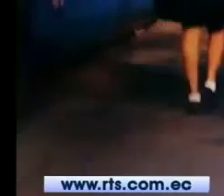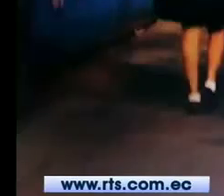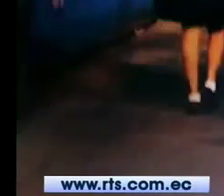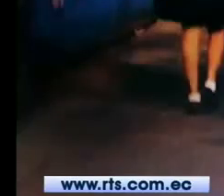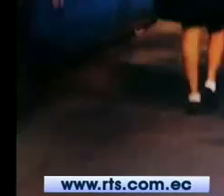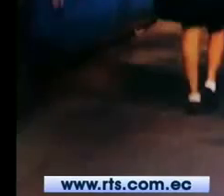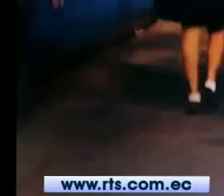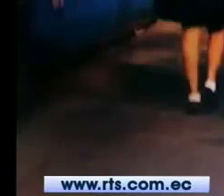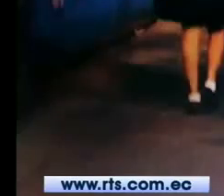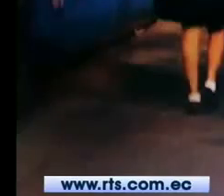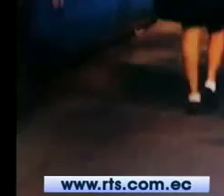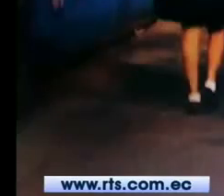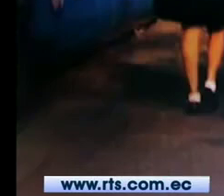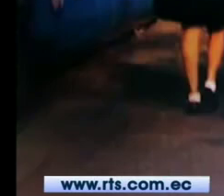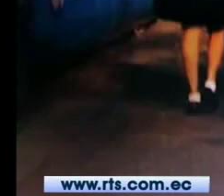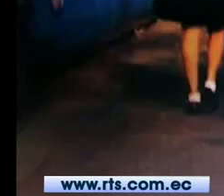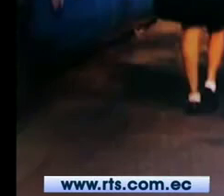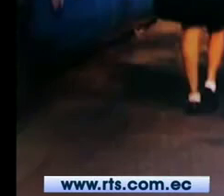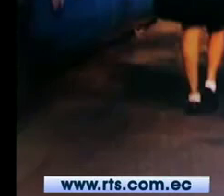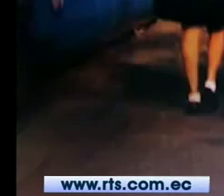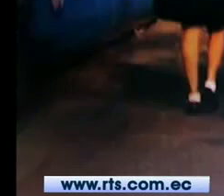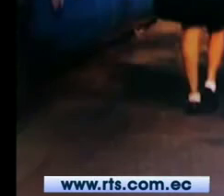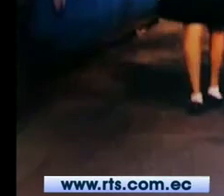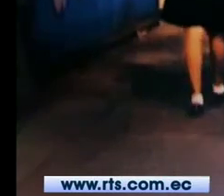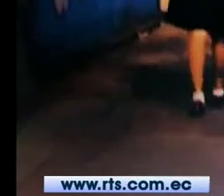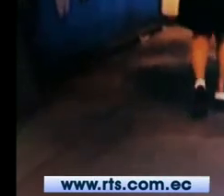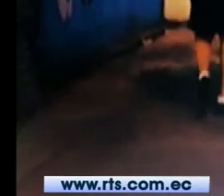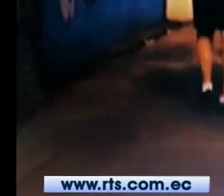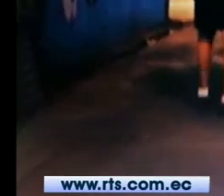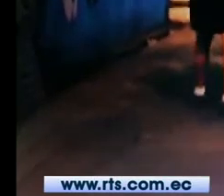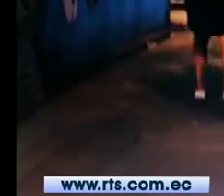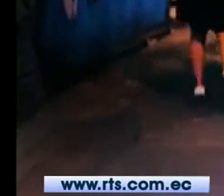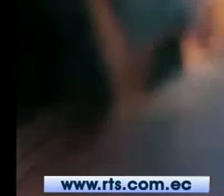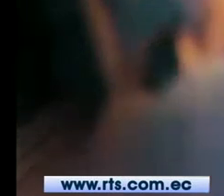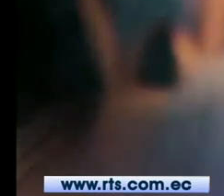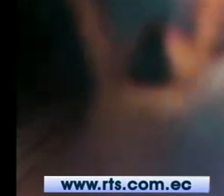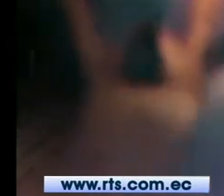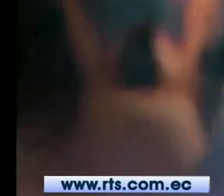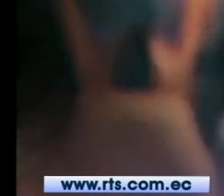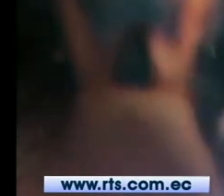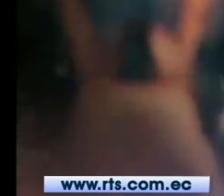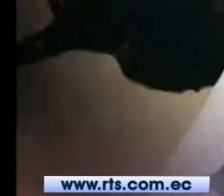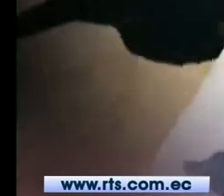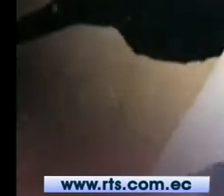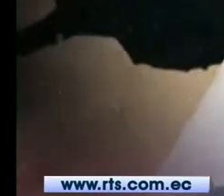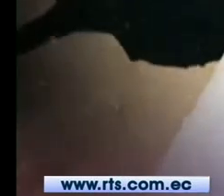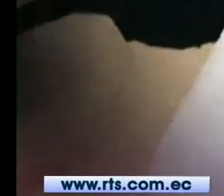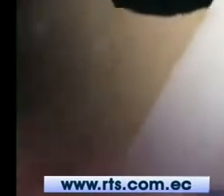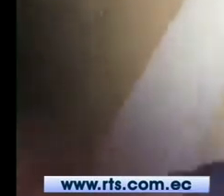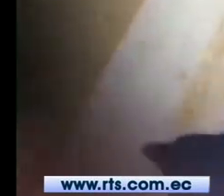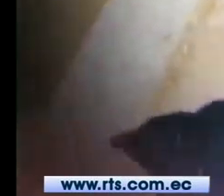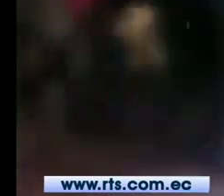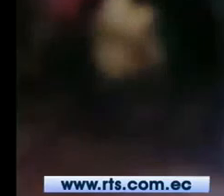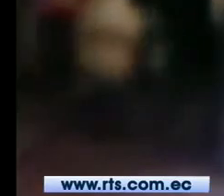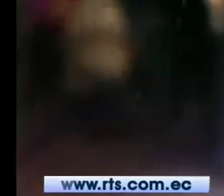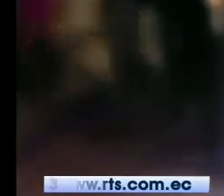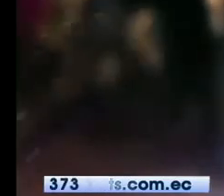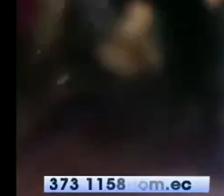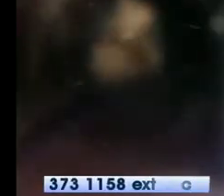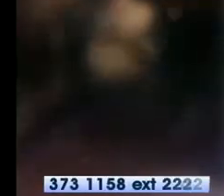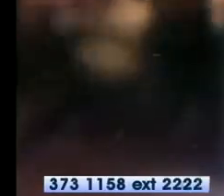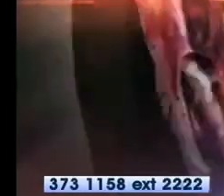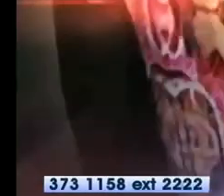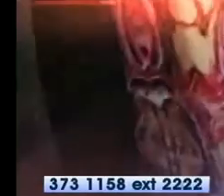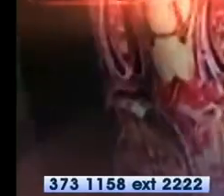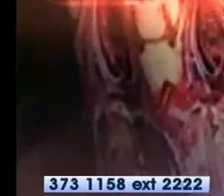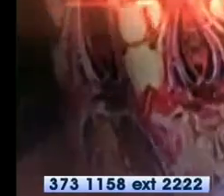plantel. Está iniciado. Está iniciado, se está iniciando el día de hoy el sumario administrativo a las autoridades de la institución. Dice que en las próximas horas